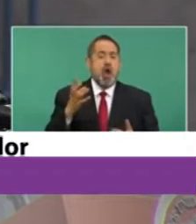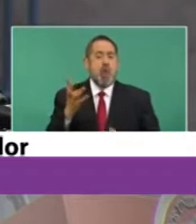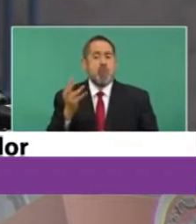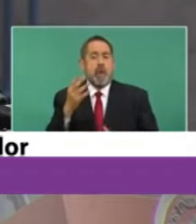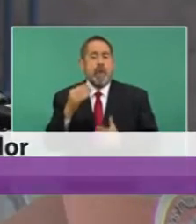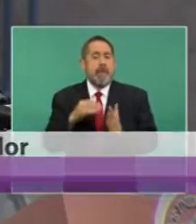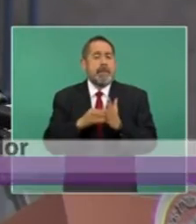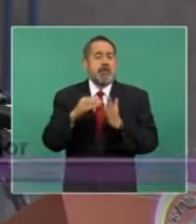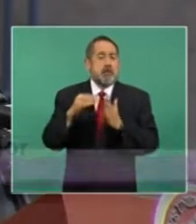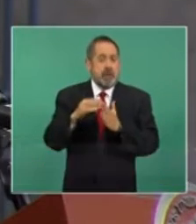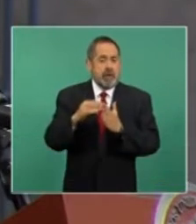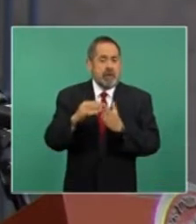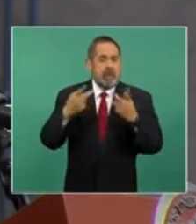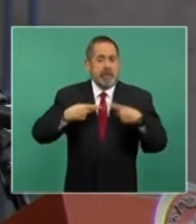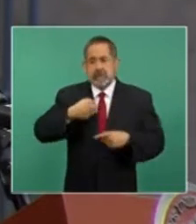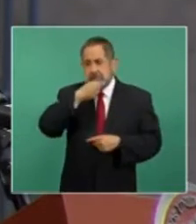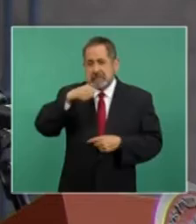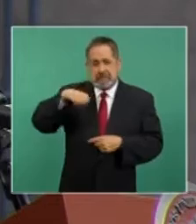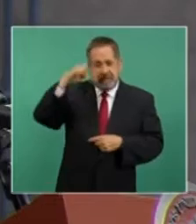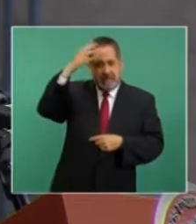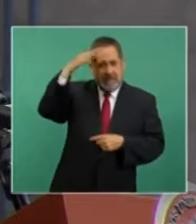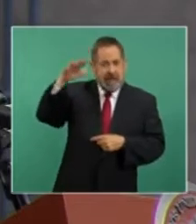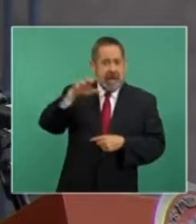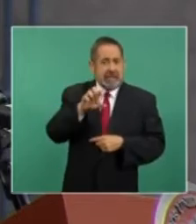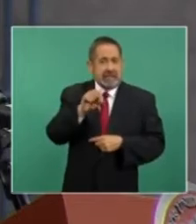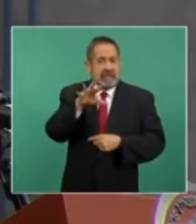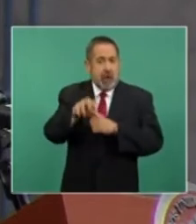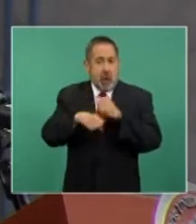de 65 años del país.